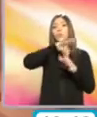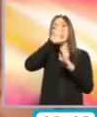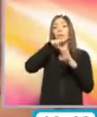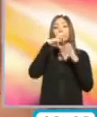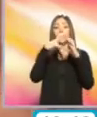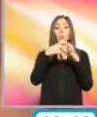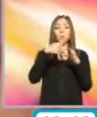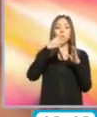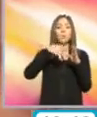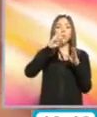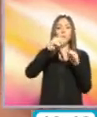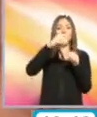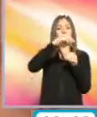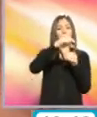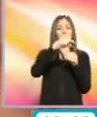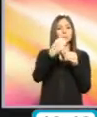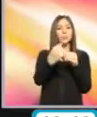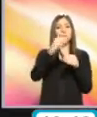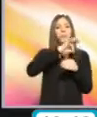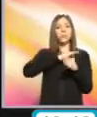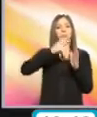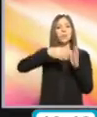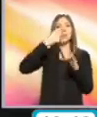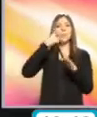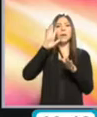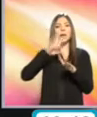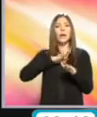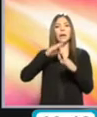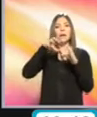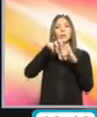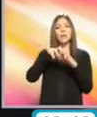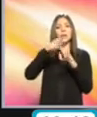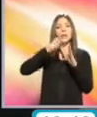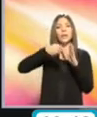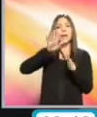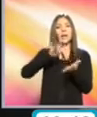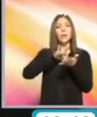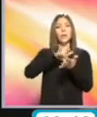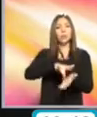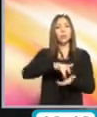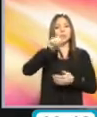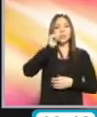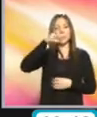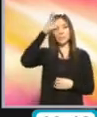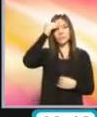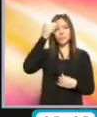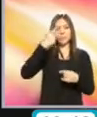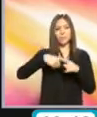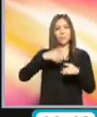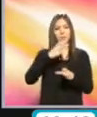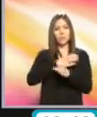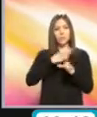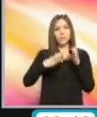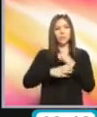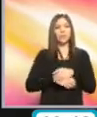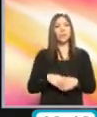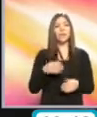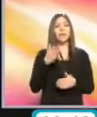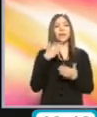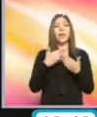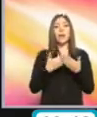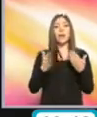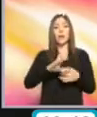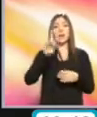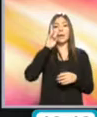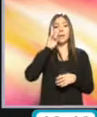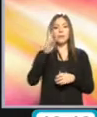debemos de dejar el rabito para que tengamos un punto de apoyo, un punto de unión. Siempre se aprende algo, ¿verdad, compañeros? Claro. Ahora de Mira. aquí, a ver, vamos, ¿se